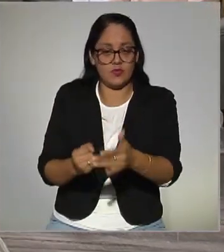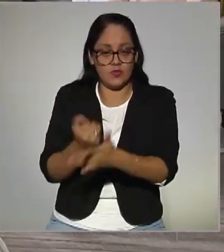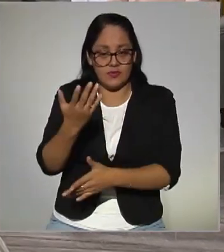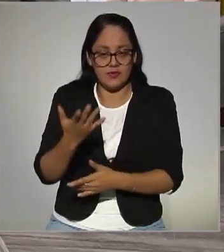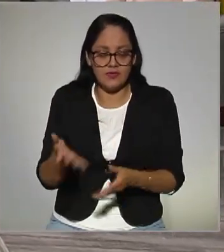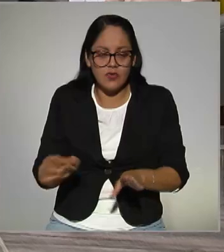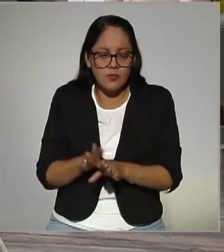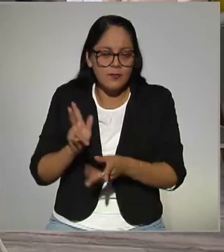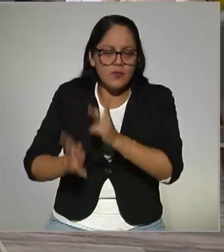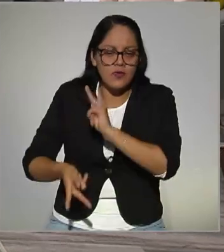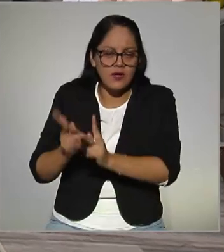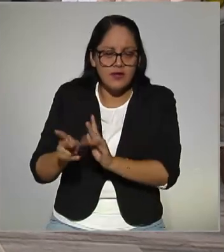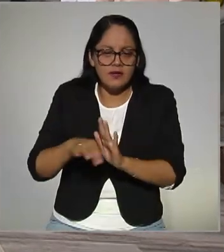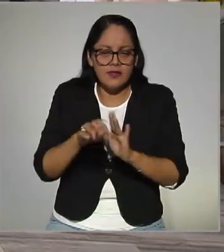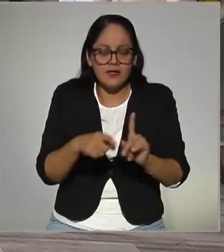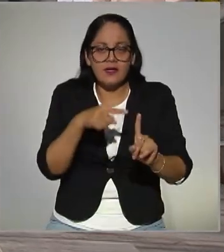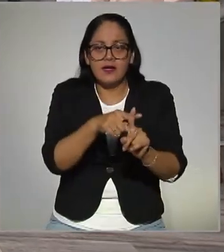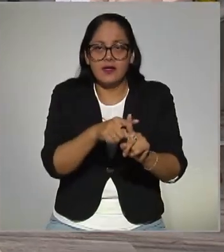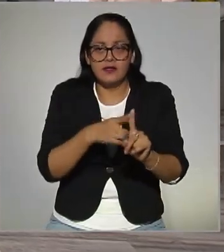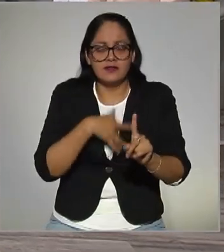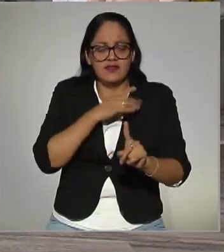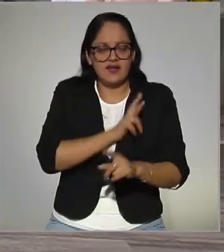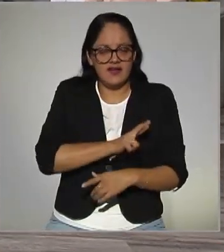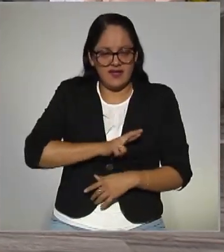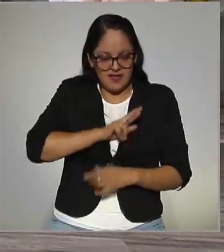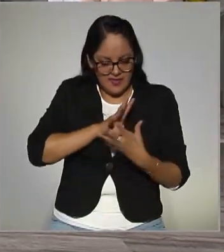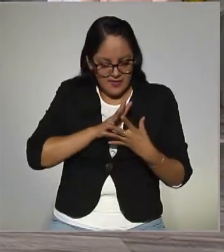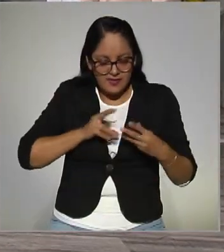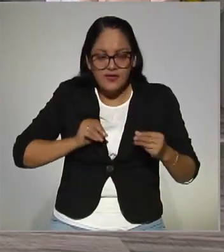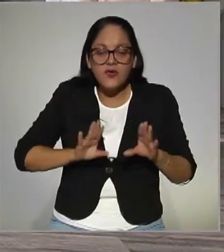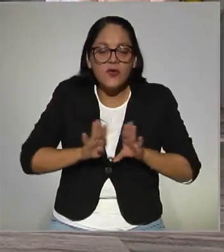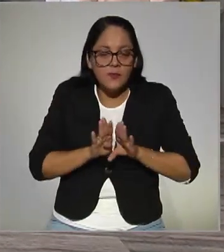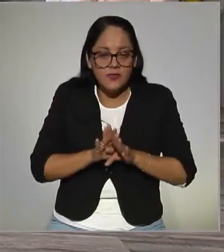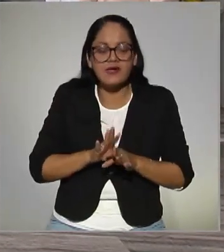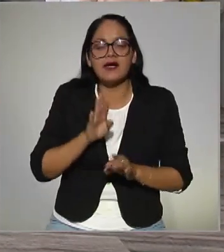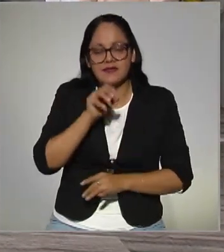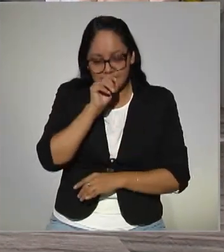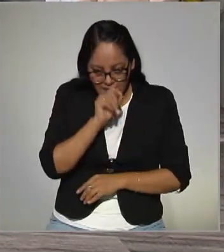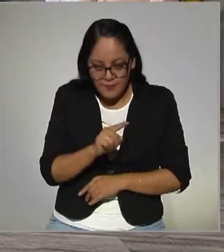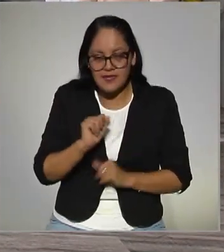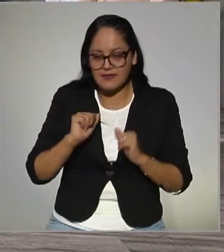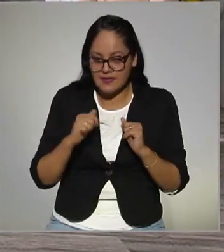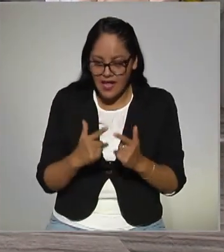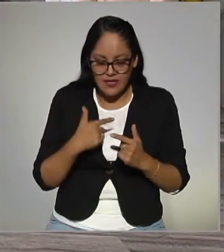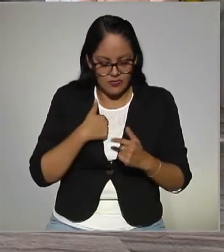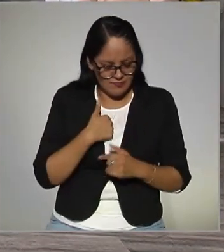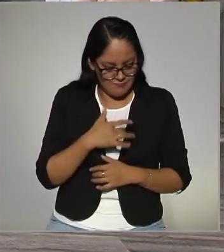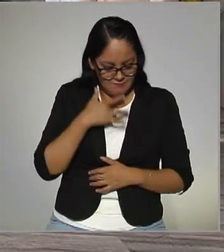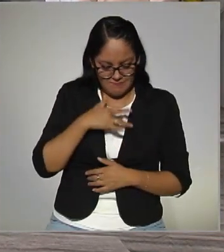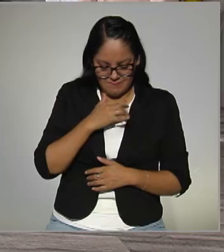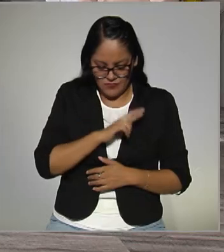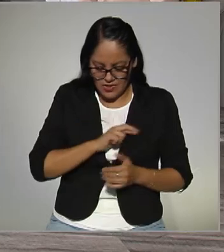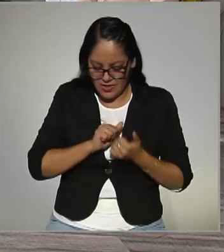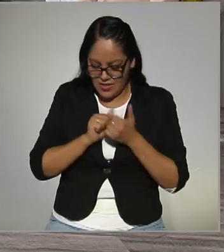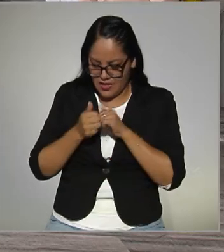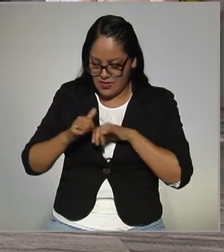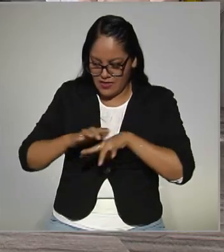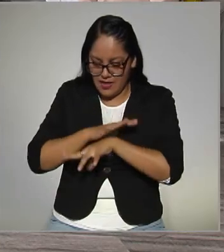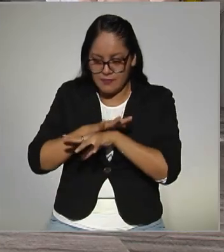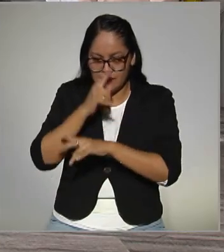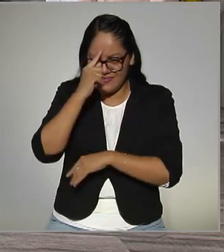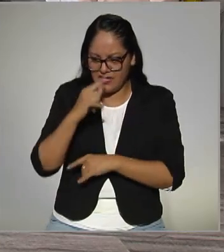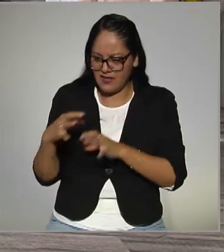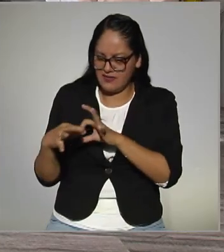¿cómo podríamos hablar de que alguien salió del resentimiento en el momento en el que también algo de eso se transformó? Puede ser para ya no continuar más